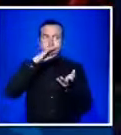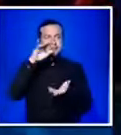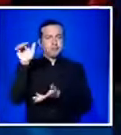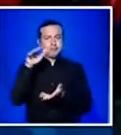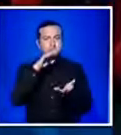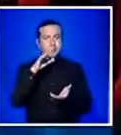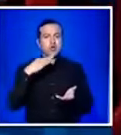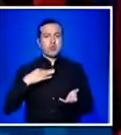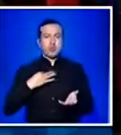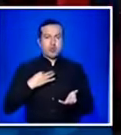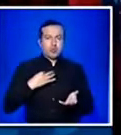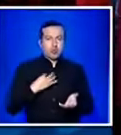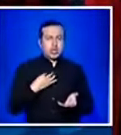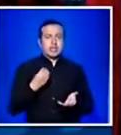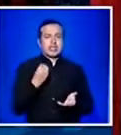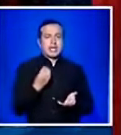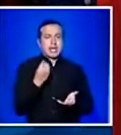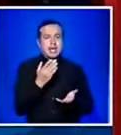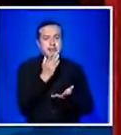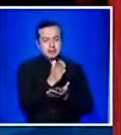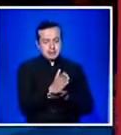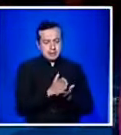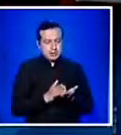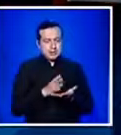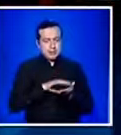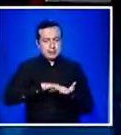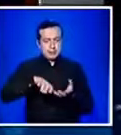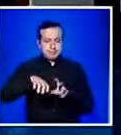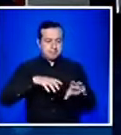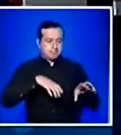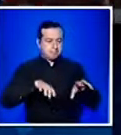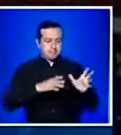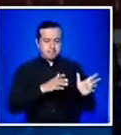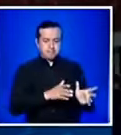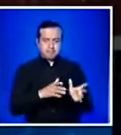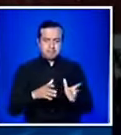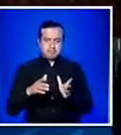a voluntarios lo que hacemos es clasificarlo, seleccionarlo,